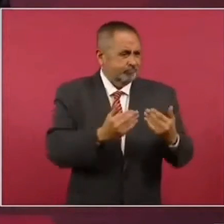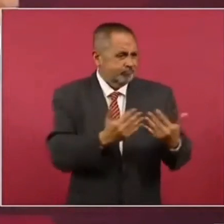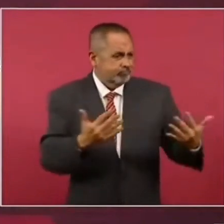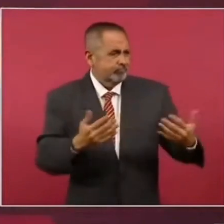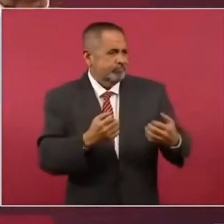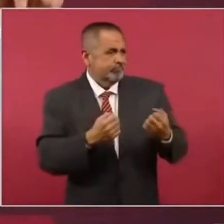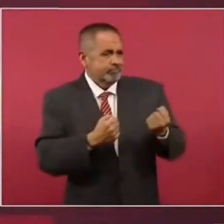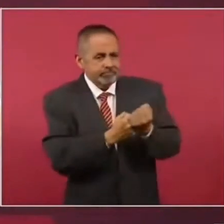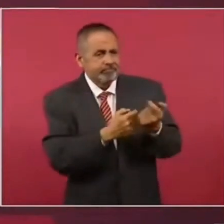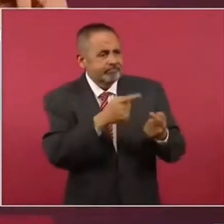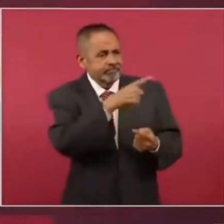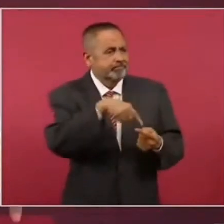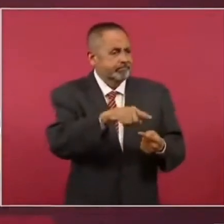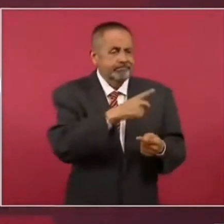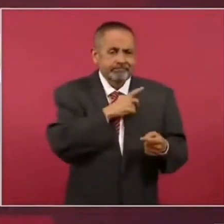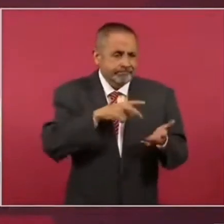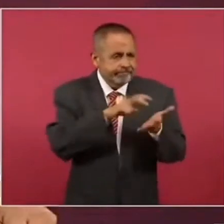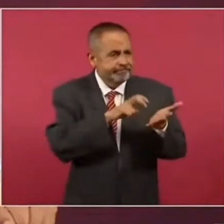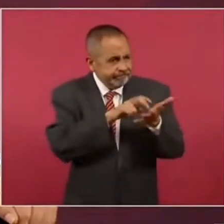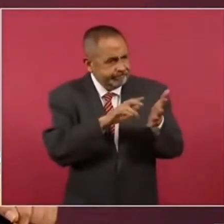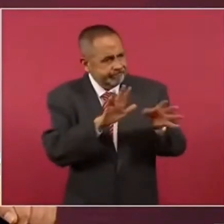que hay que atenderlo.